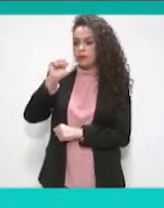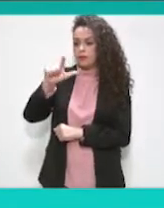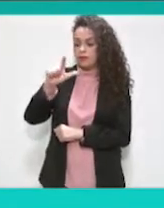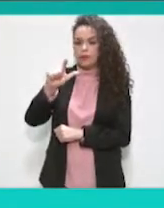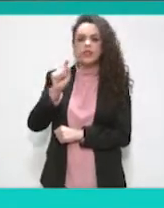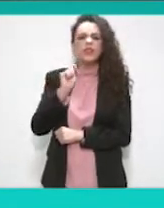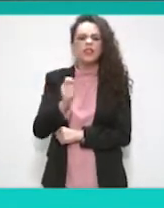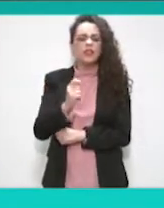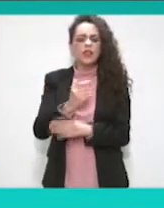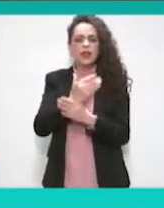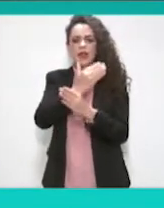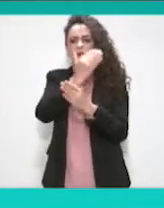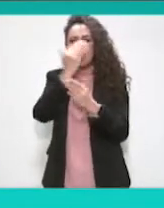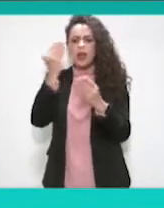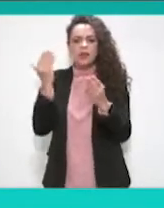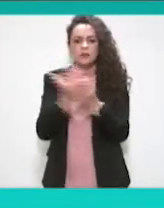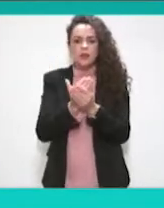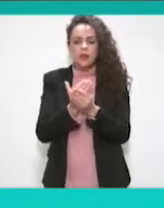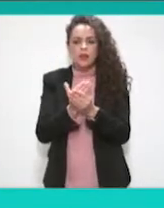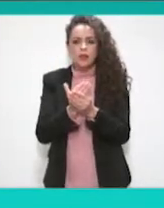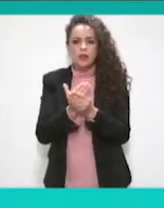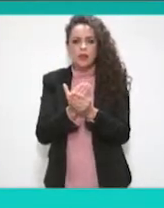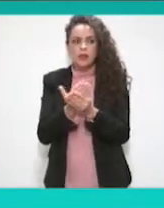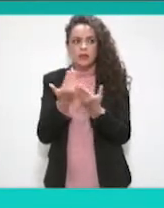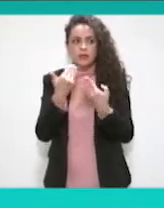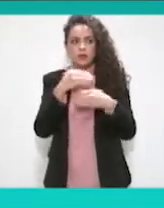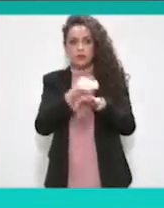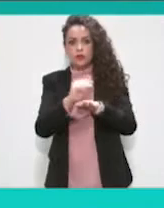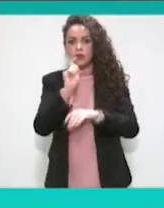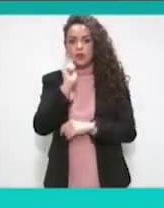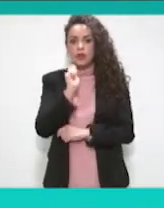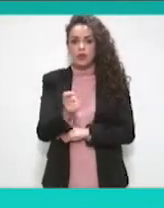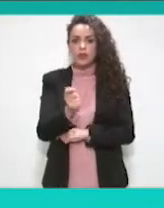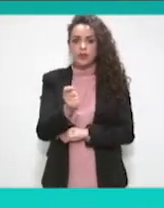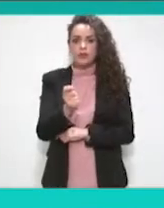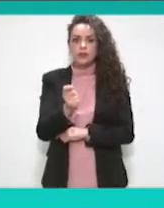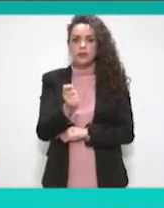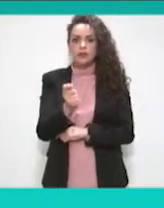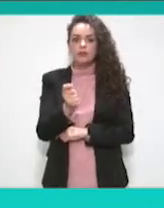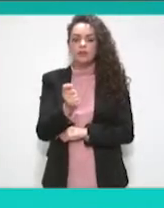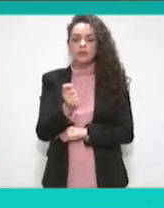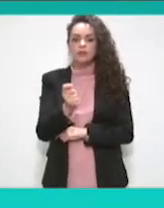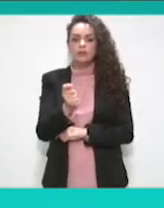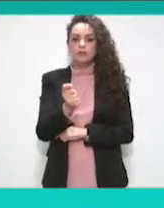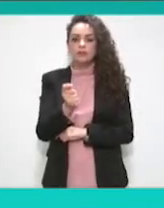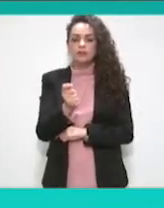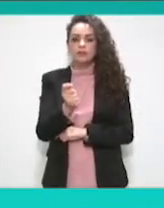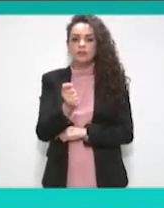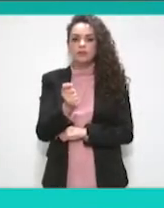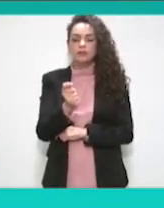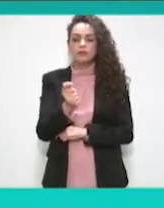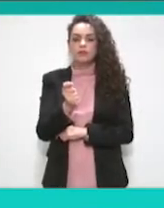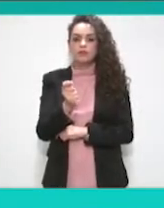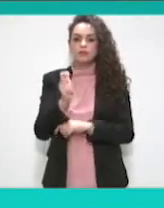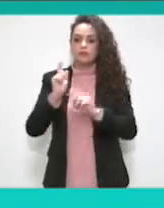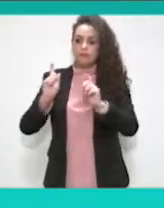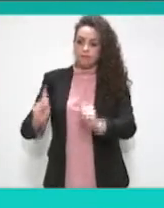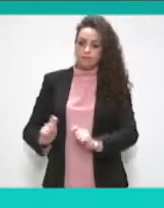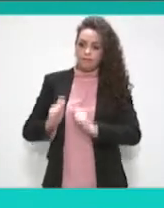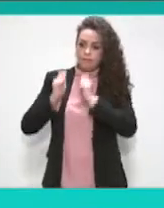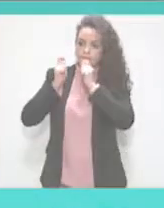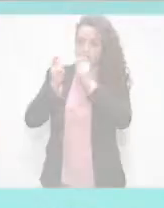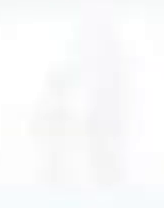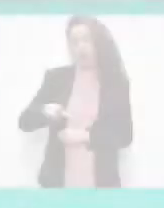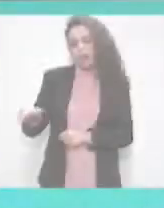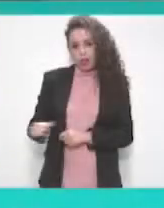expediente que rodea el nombramiento o ratificación del director del